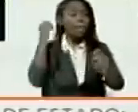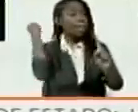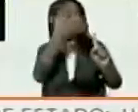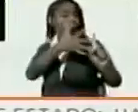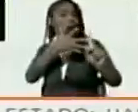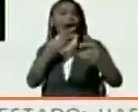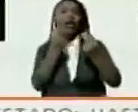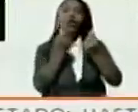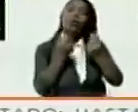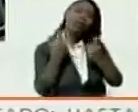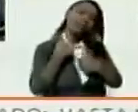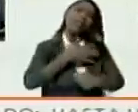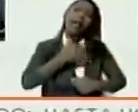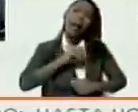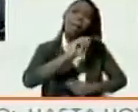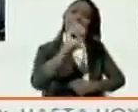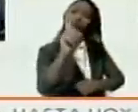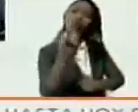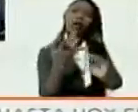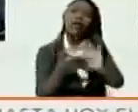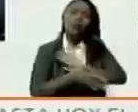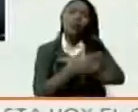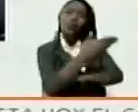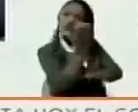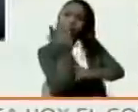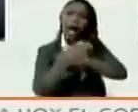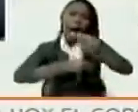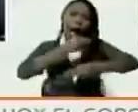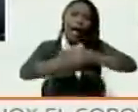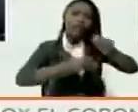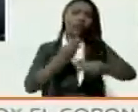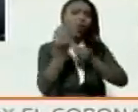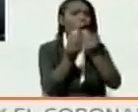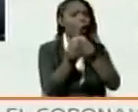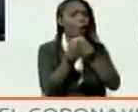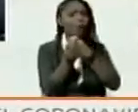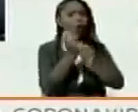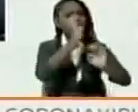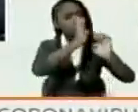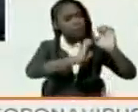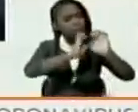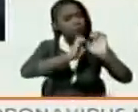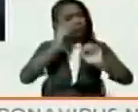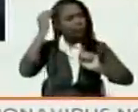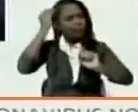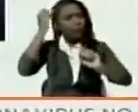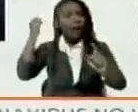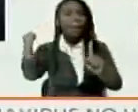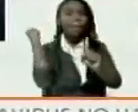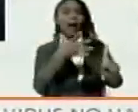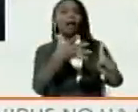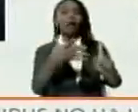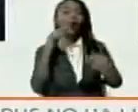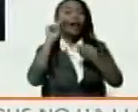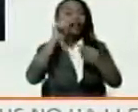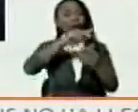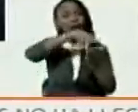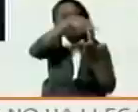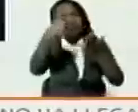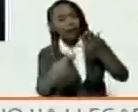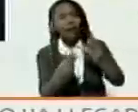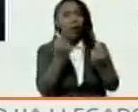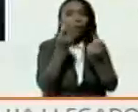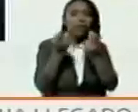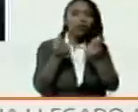económicos, quería preguntarle si ustedes han hecho alguna estimación sobre qué impacto va a tener la caída de los precios sobre